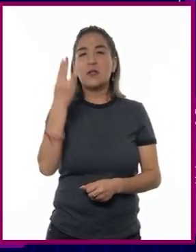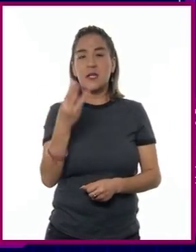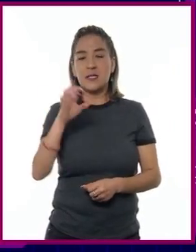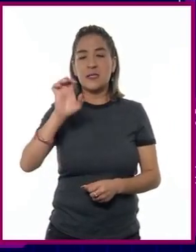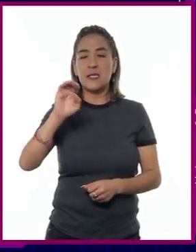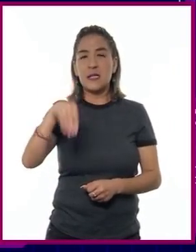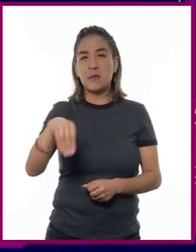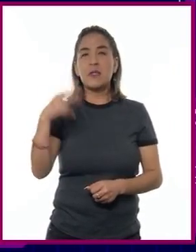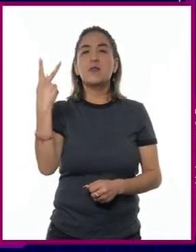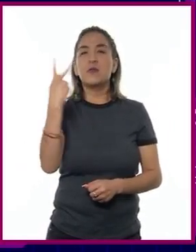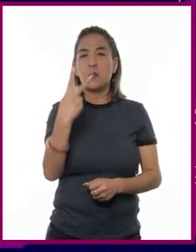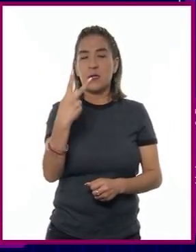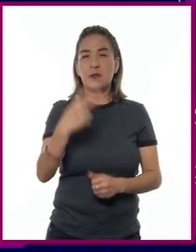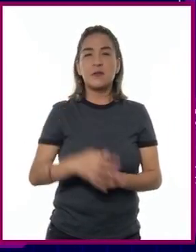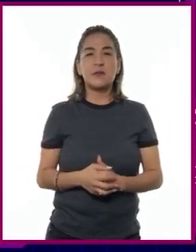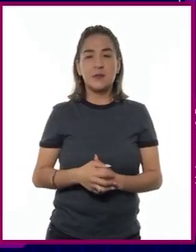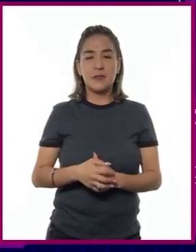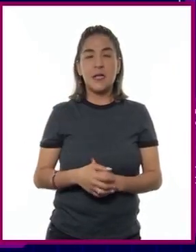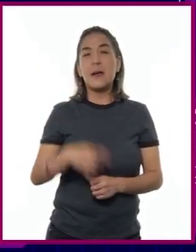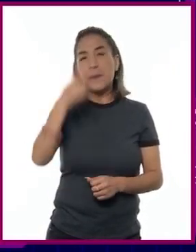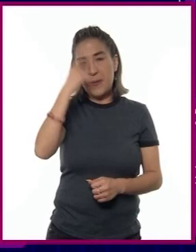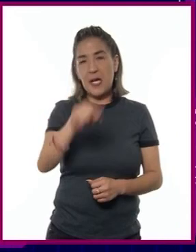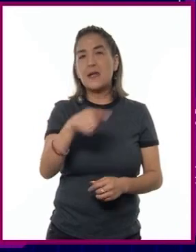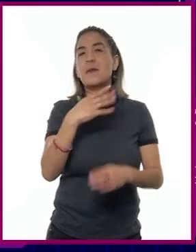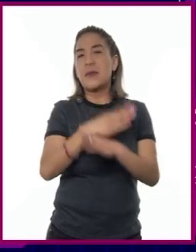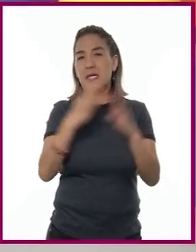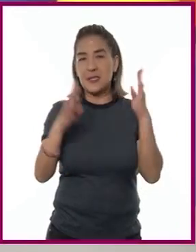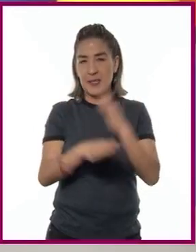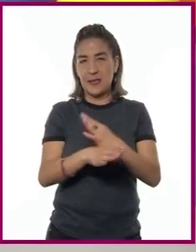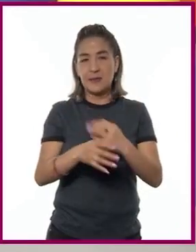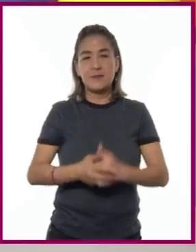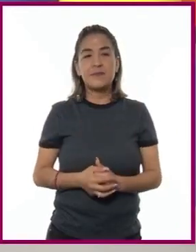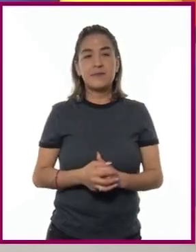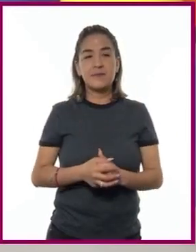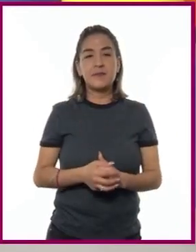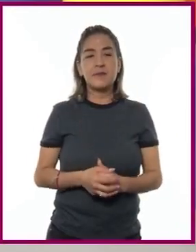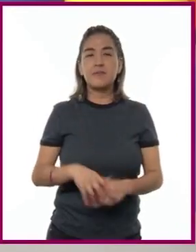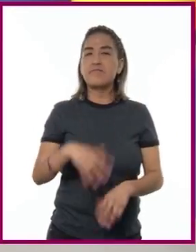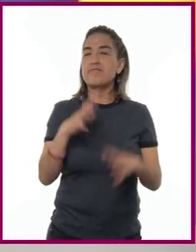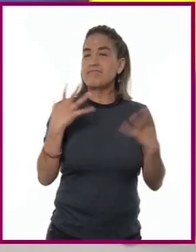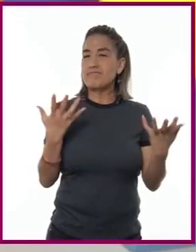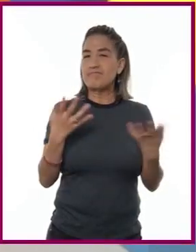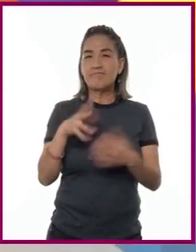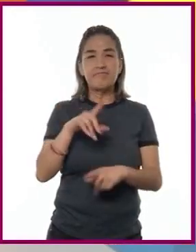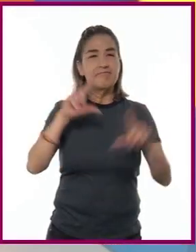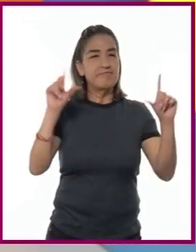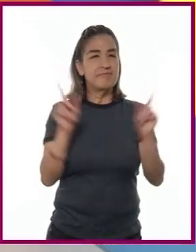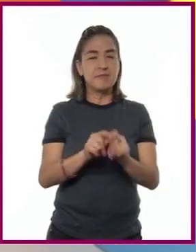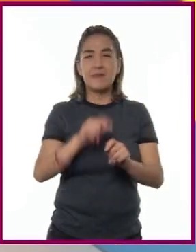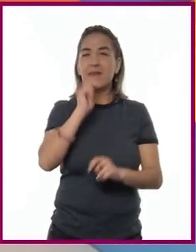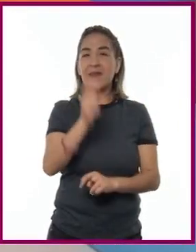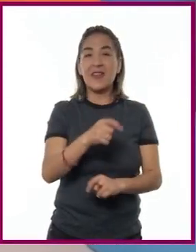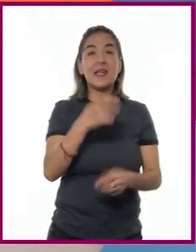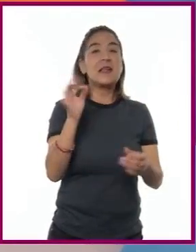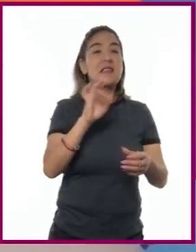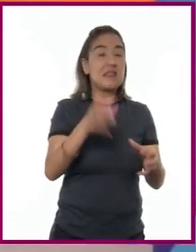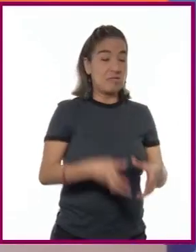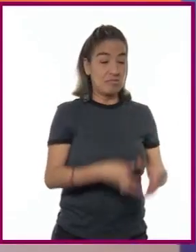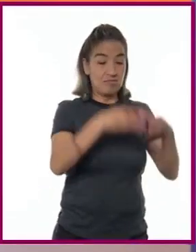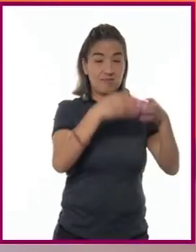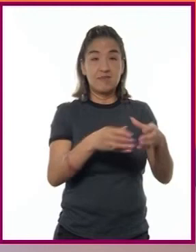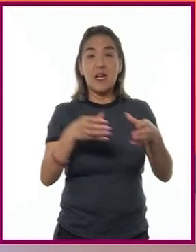595.03 centímetros cuadrados de material. En general, aunque un recipiente